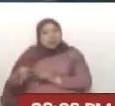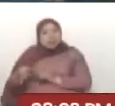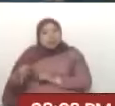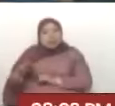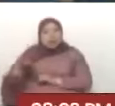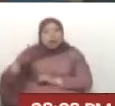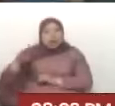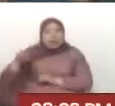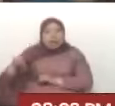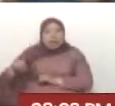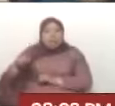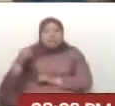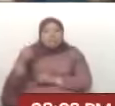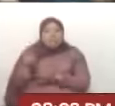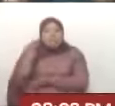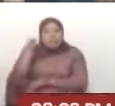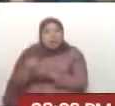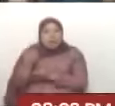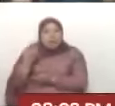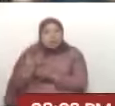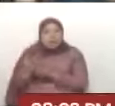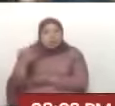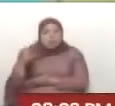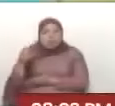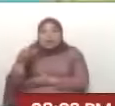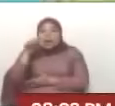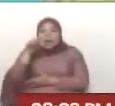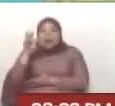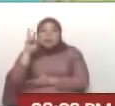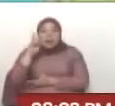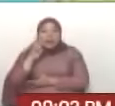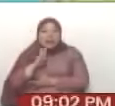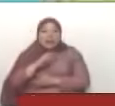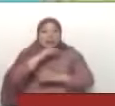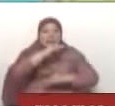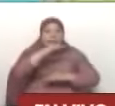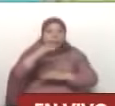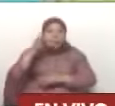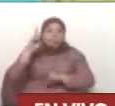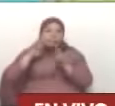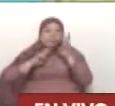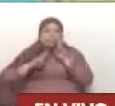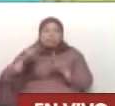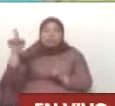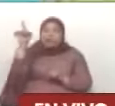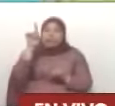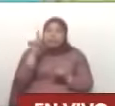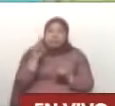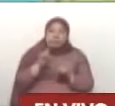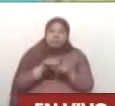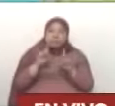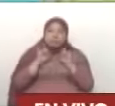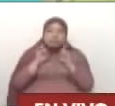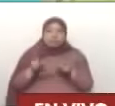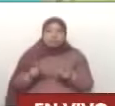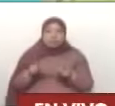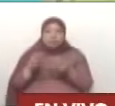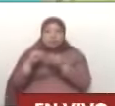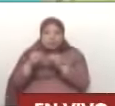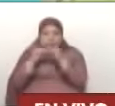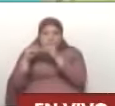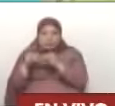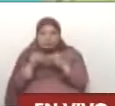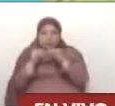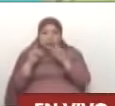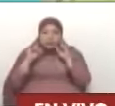Maturín. Construcción de la red de agua potable, agua servida, electrificación, alumbrado público, acondicionamiento